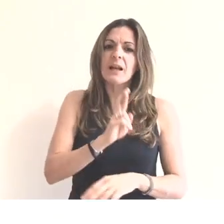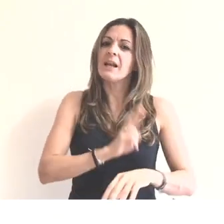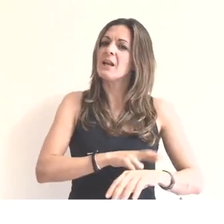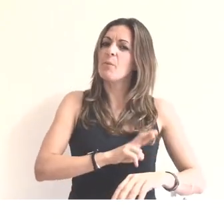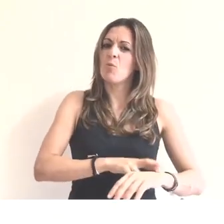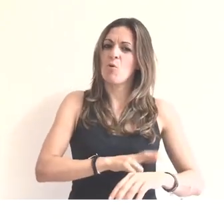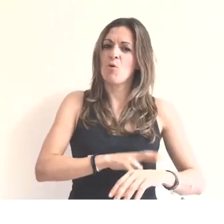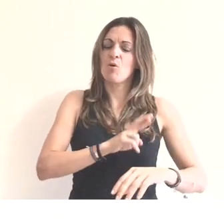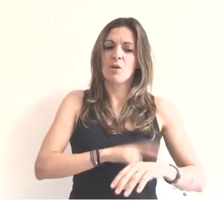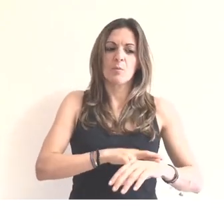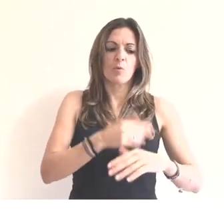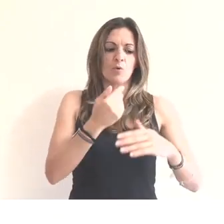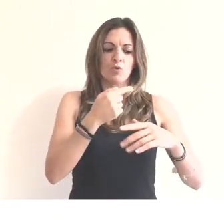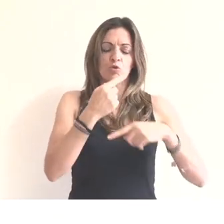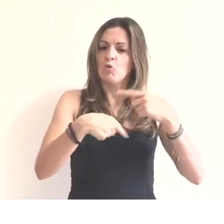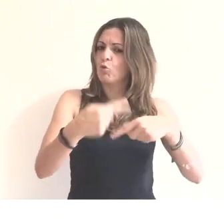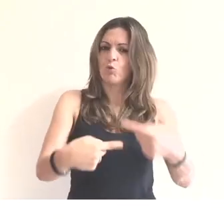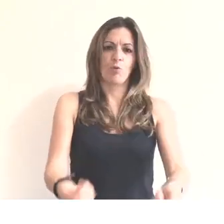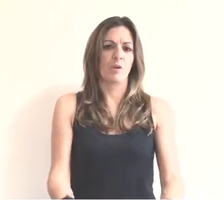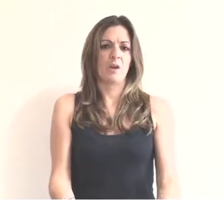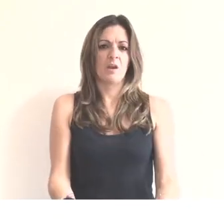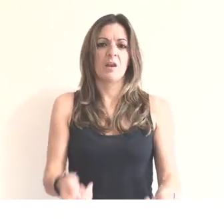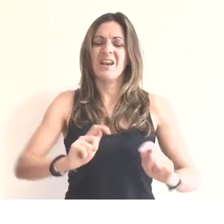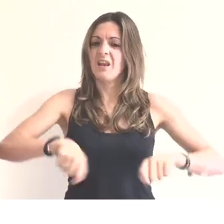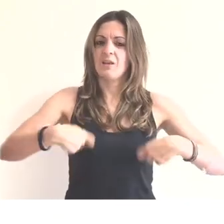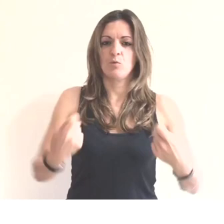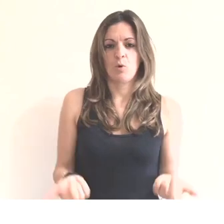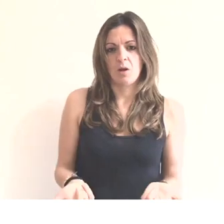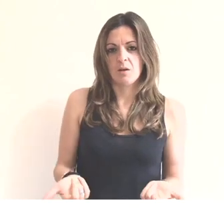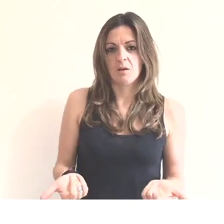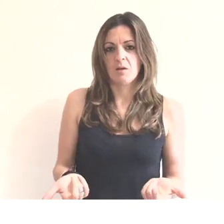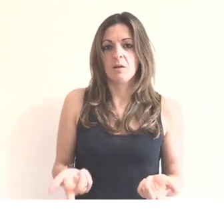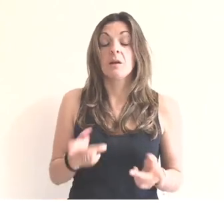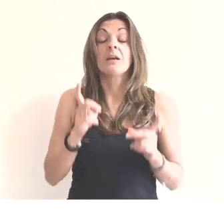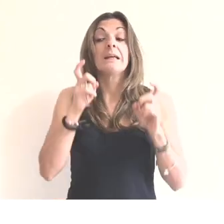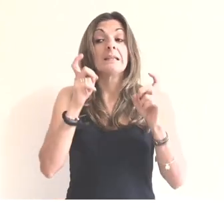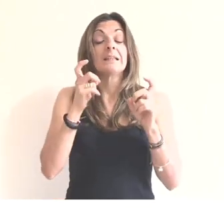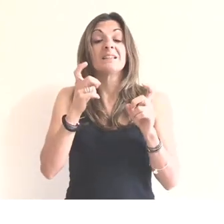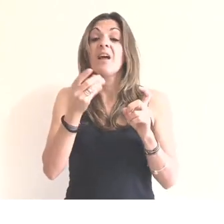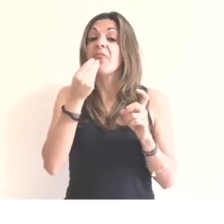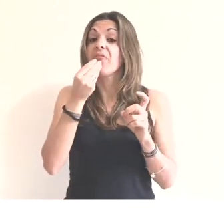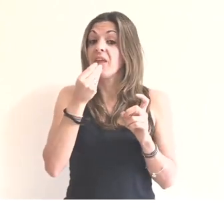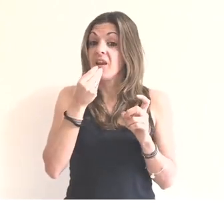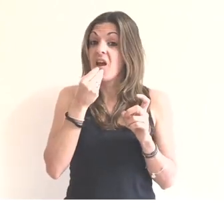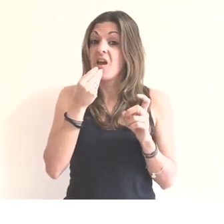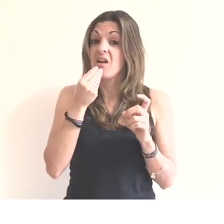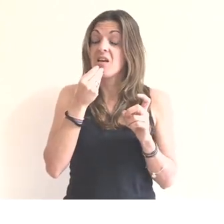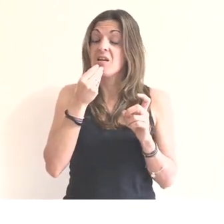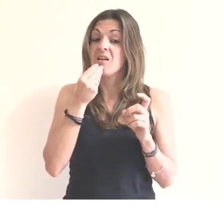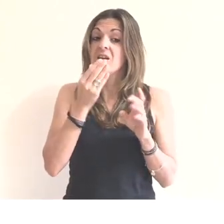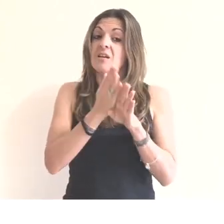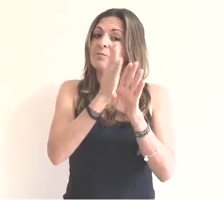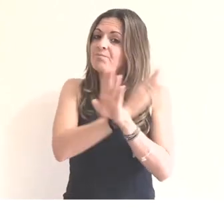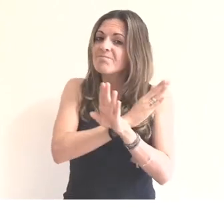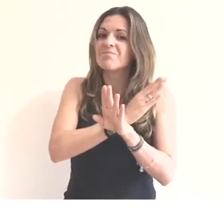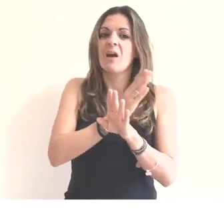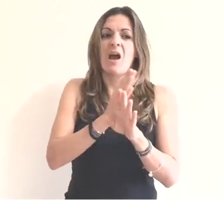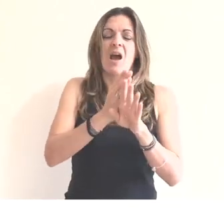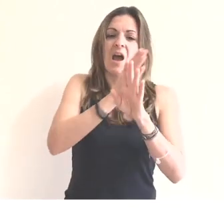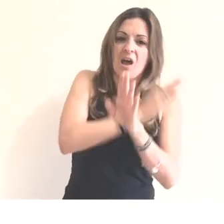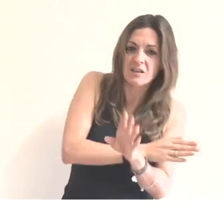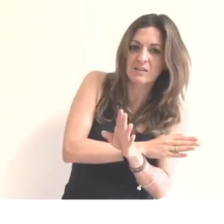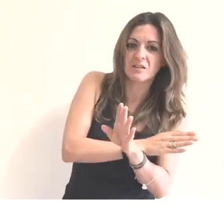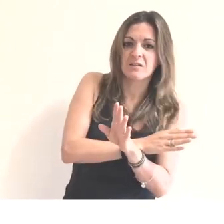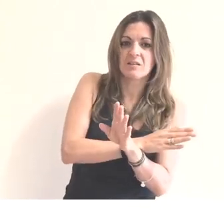ningún ejercicio de respiración, en un ejercicio de respiración, ten en cuenta el respetar tus ritmos circadianos, tus ritmos diarios, tus